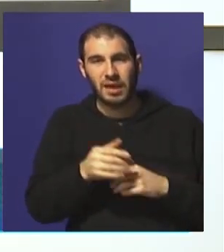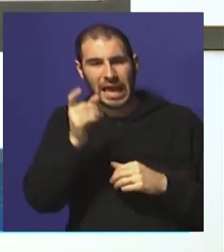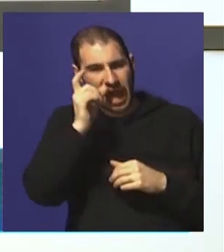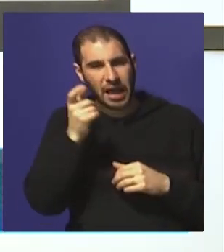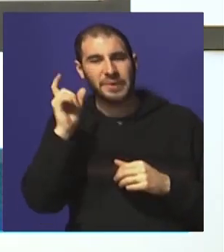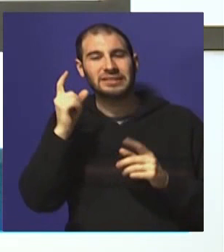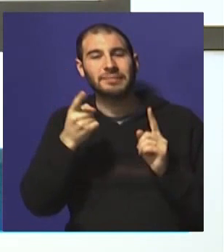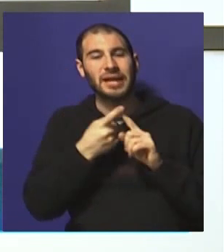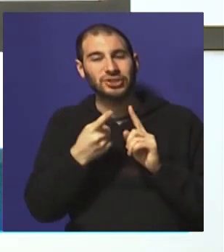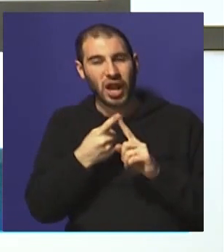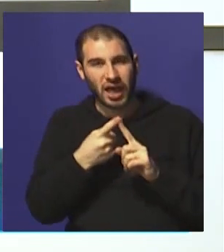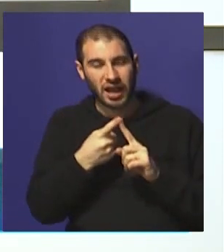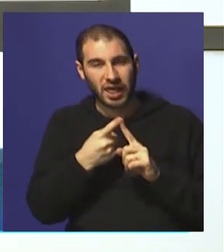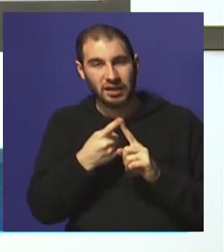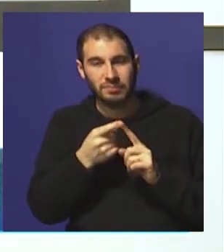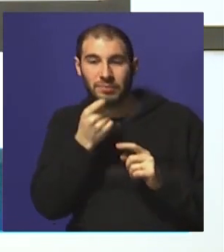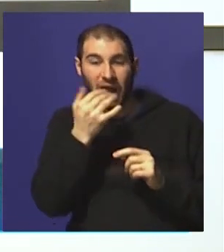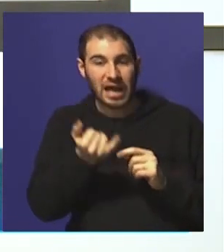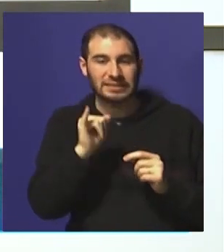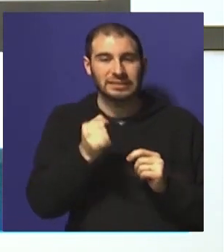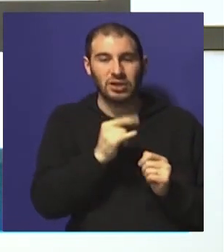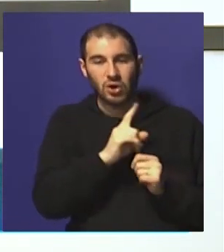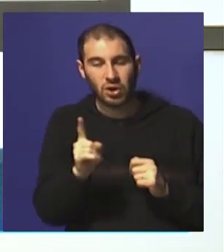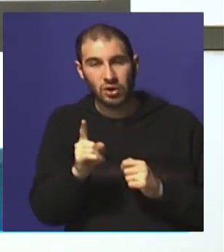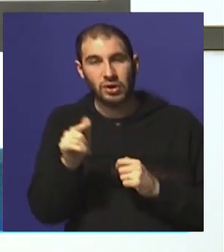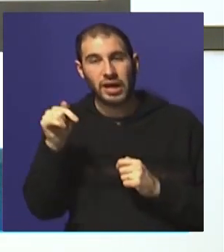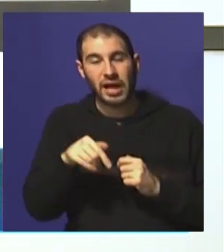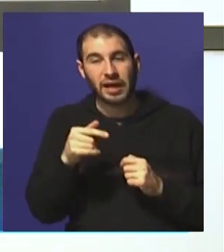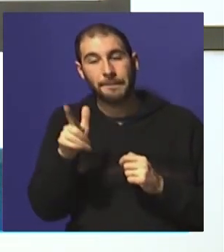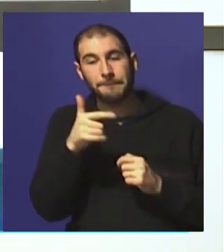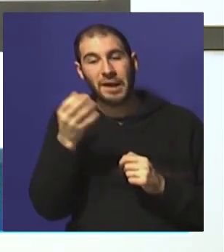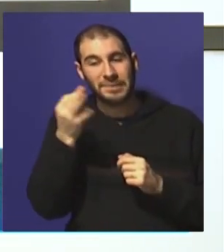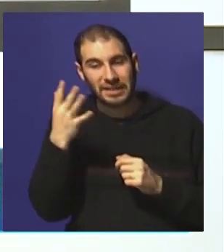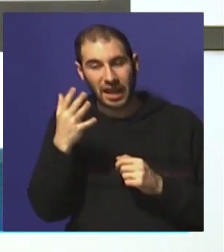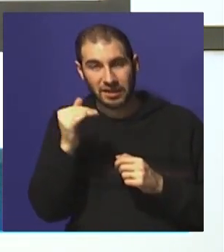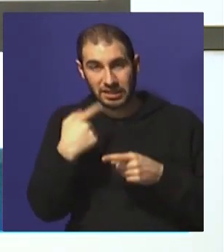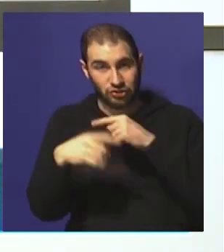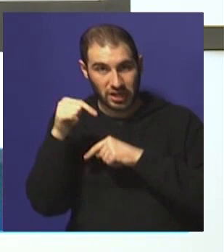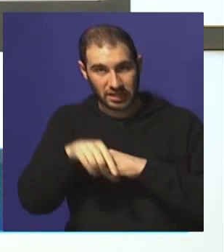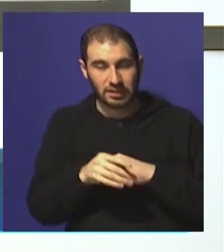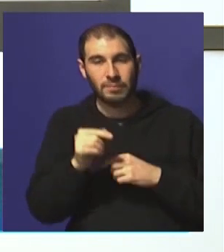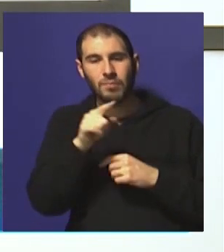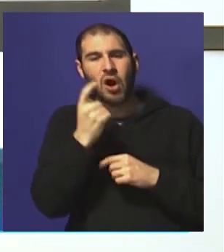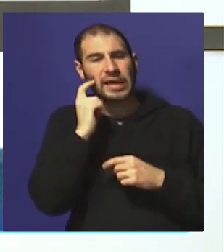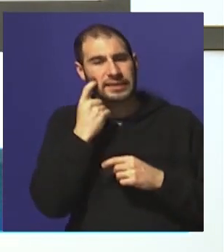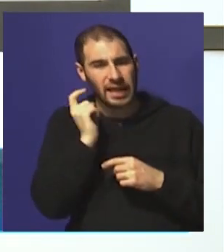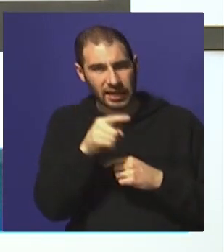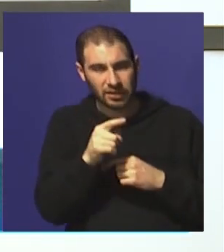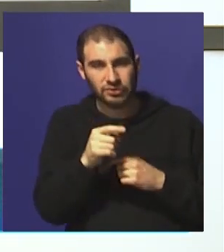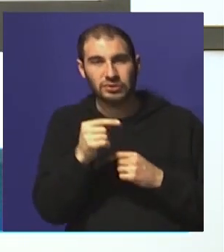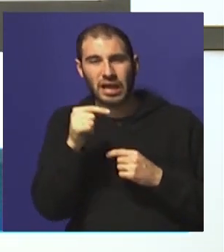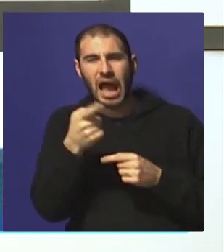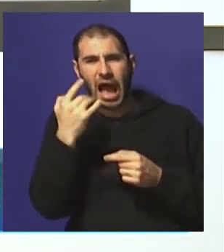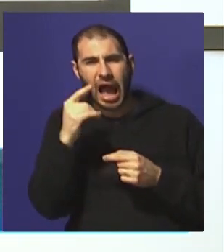experiencia personal y si la hubo, ¿no? En este film, particularmente en esta historia. Vos venís de Entre Ríos, algo